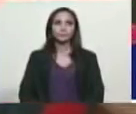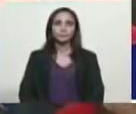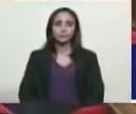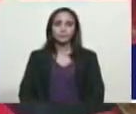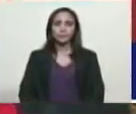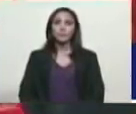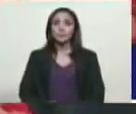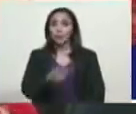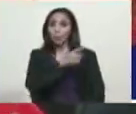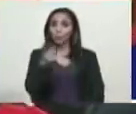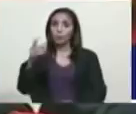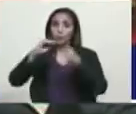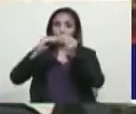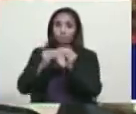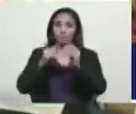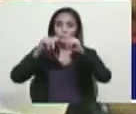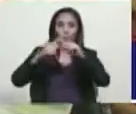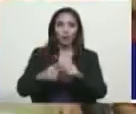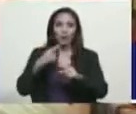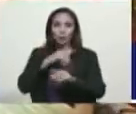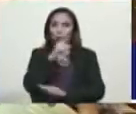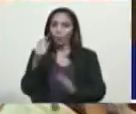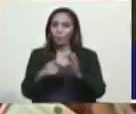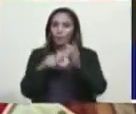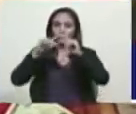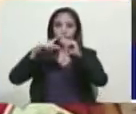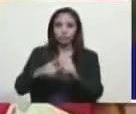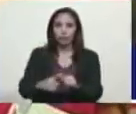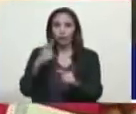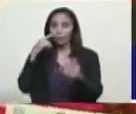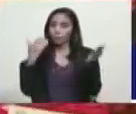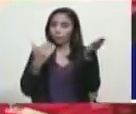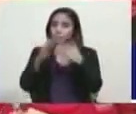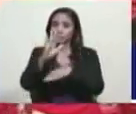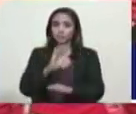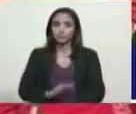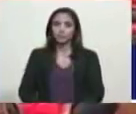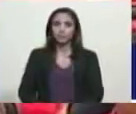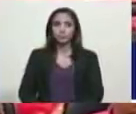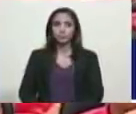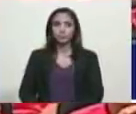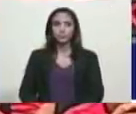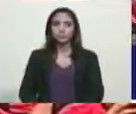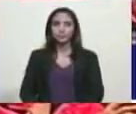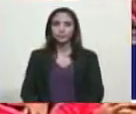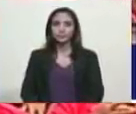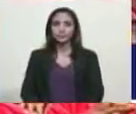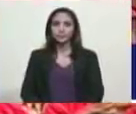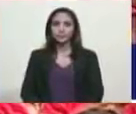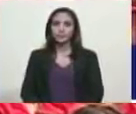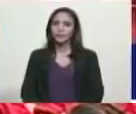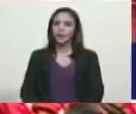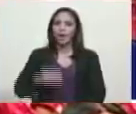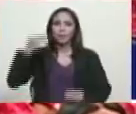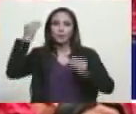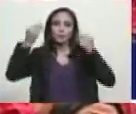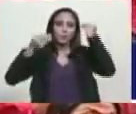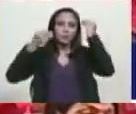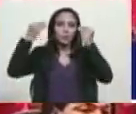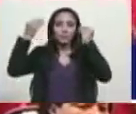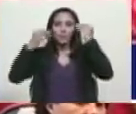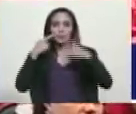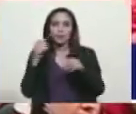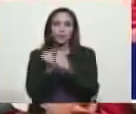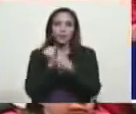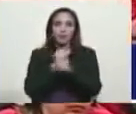Ustedes hagan los ajustes para seguir fortaleciendo, pensar en grande, actuar en grande